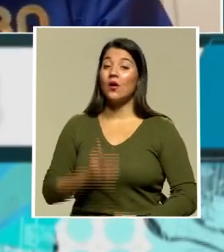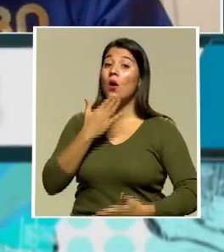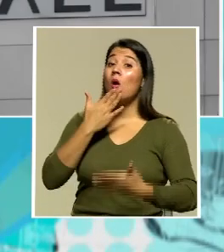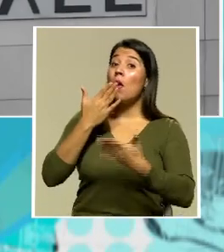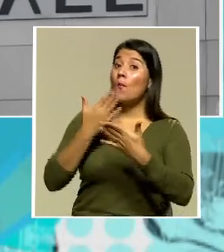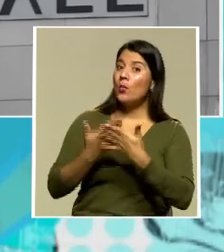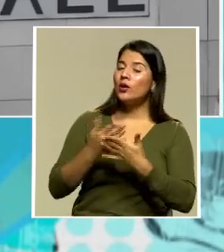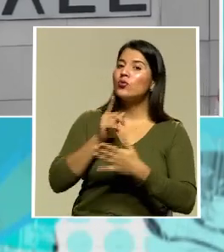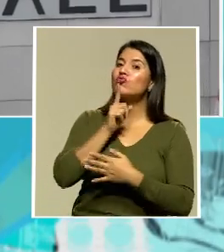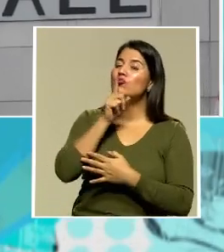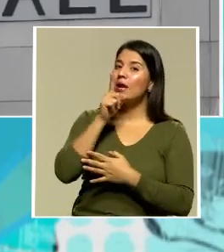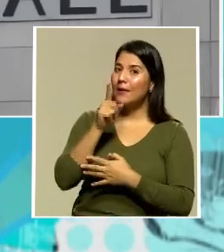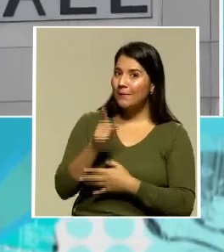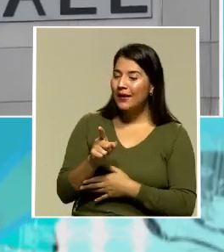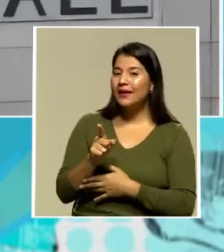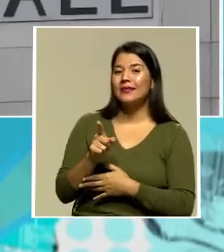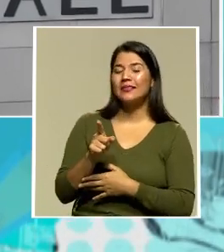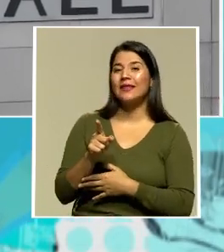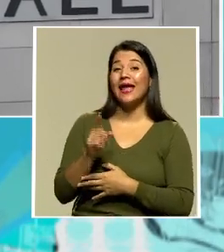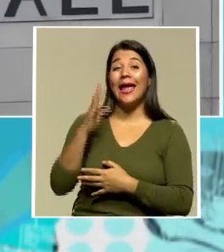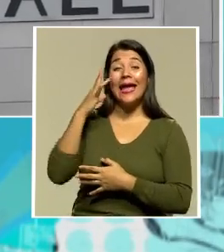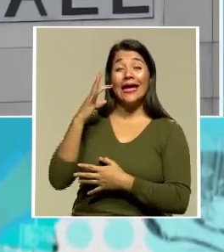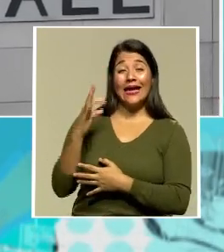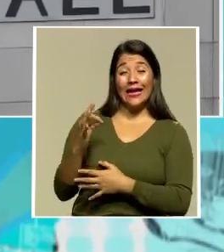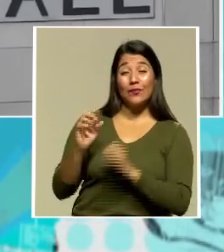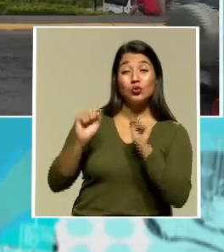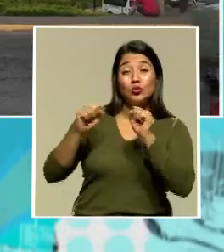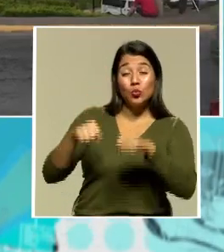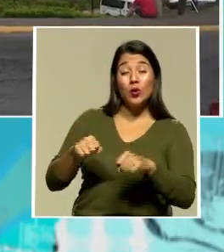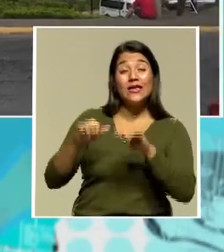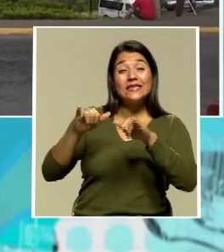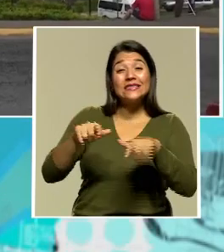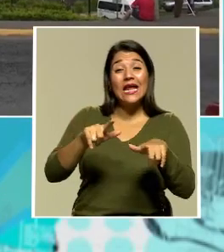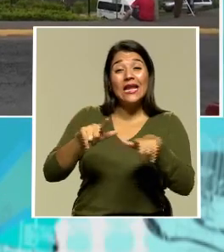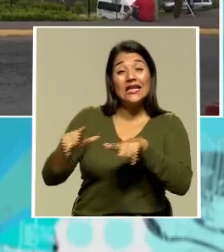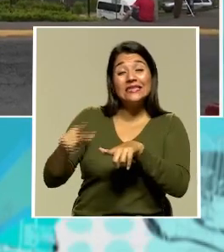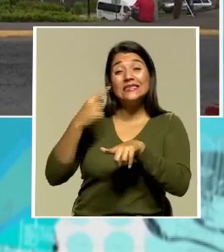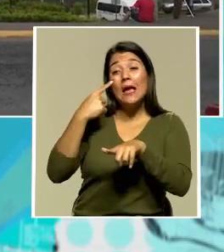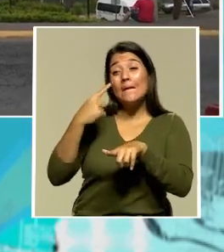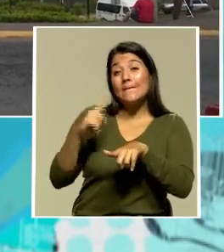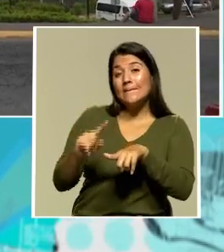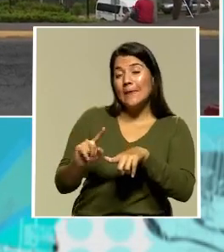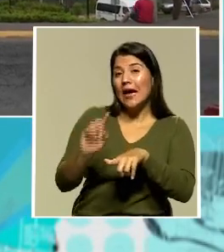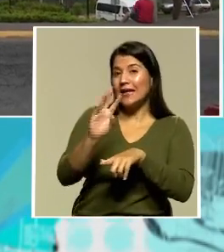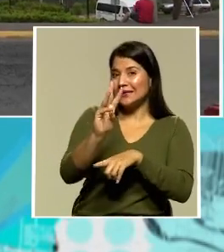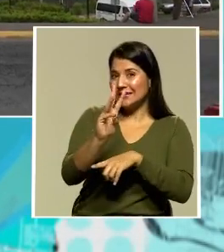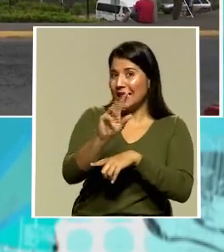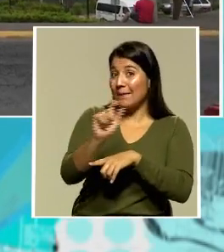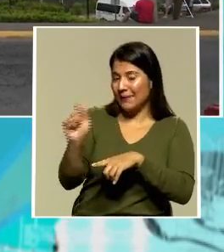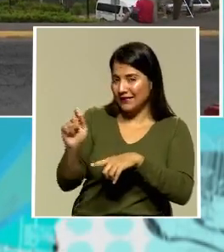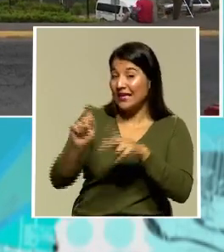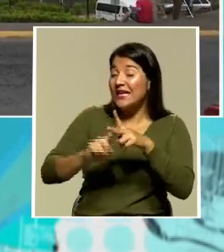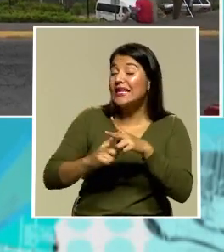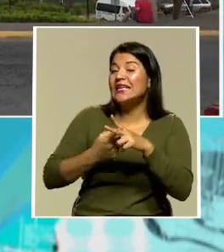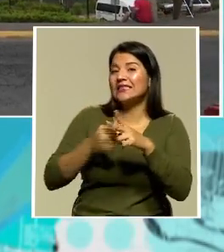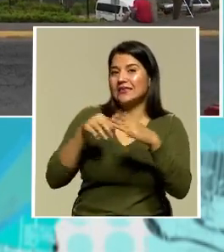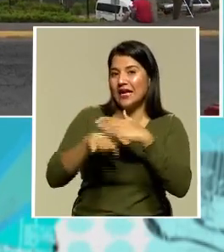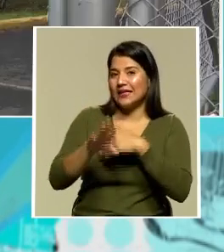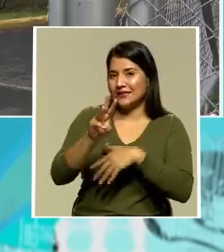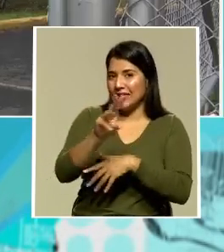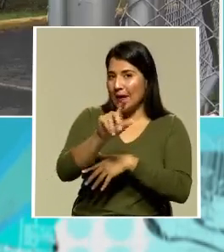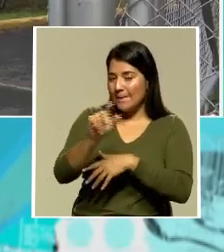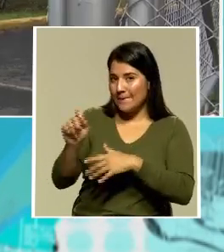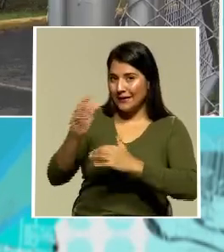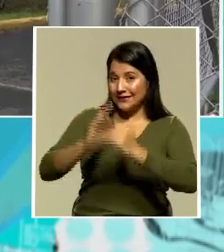Bueno, en realidad la prevista está para alrededor de unos 6 meses la construcción. Es importante tal